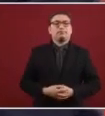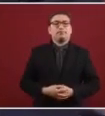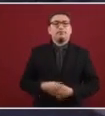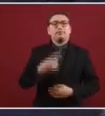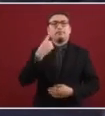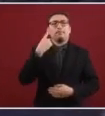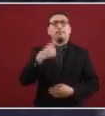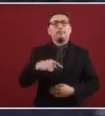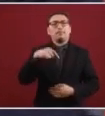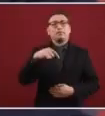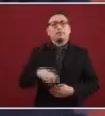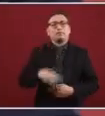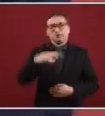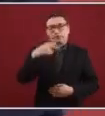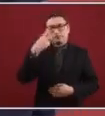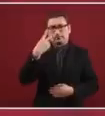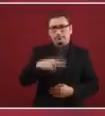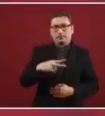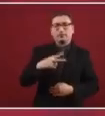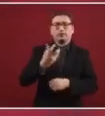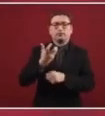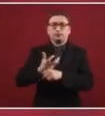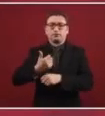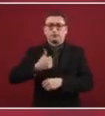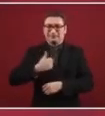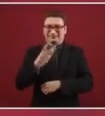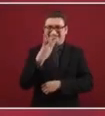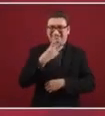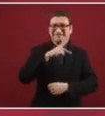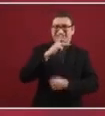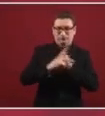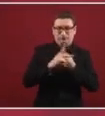a la economía de los tres países.